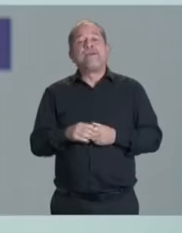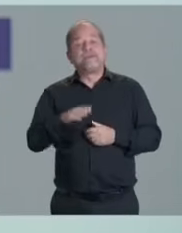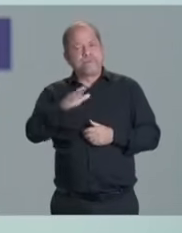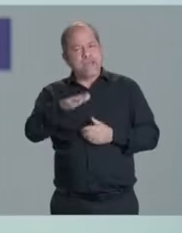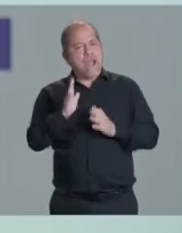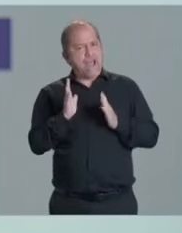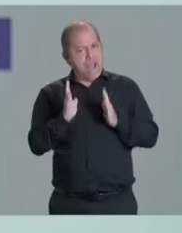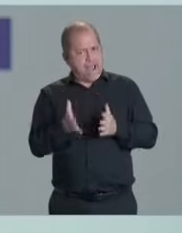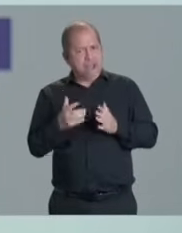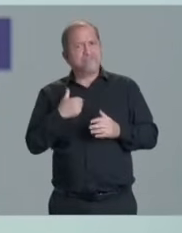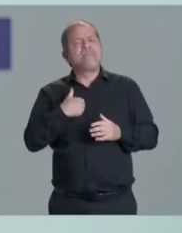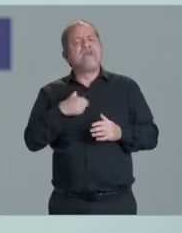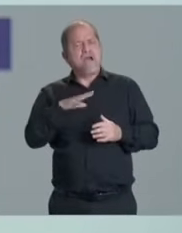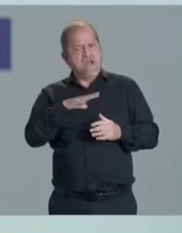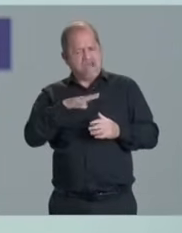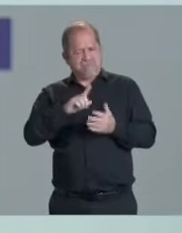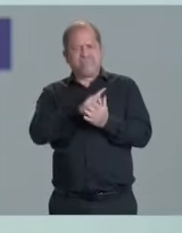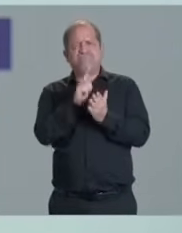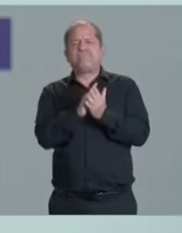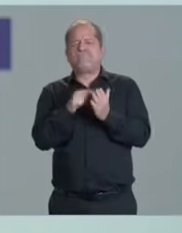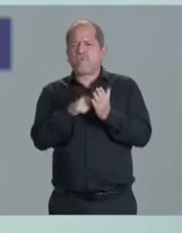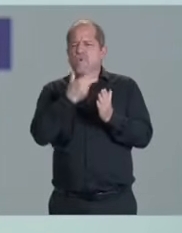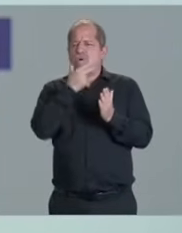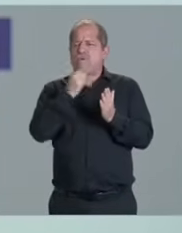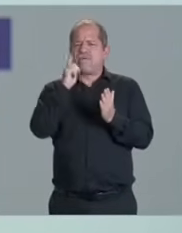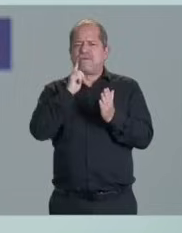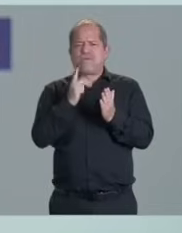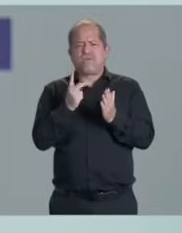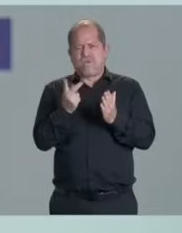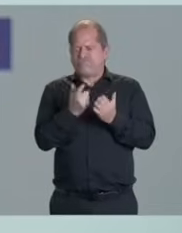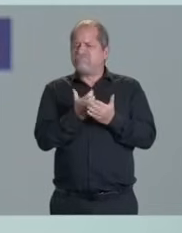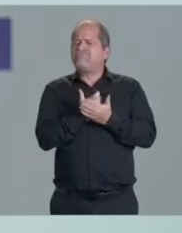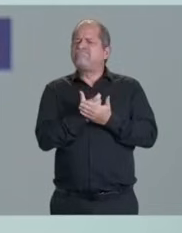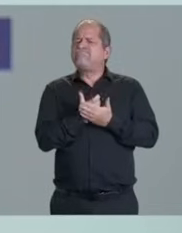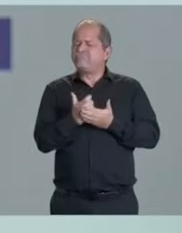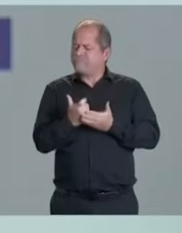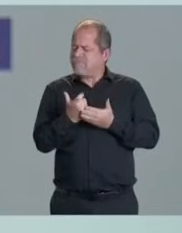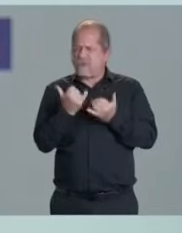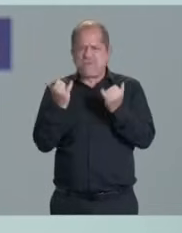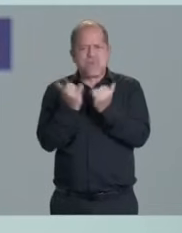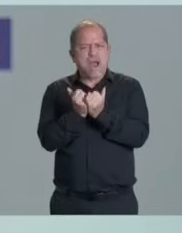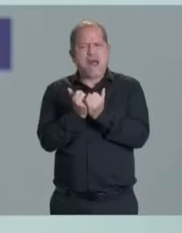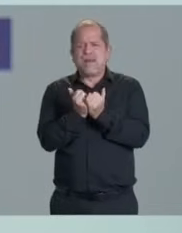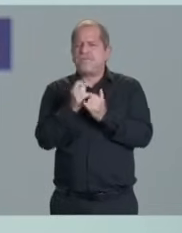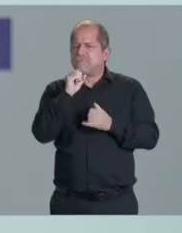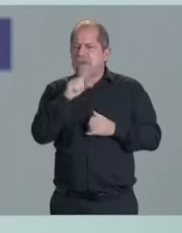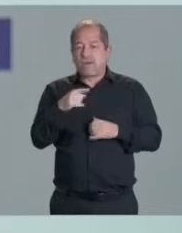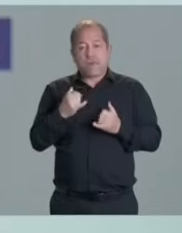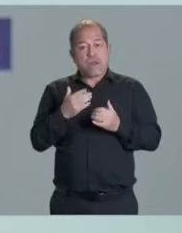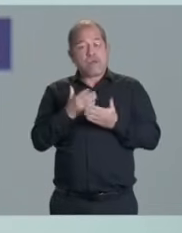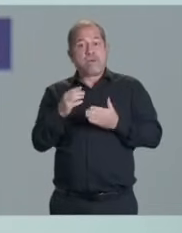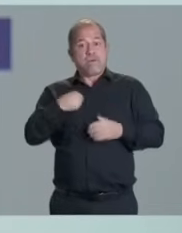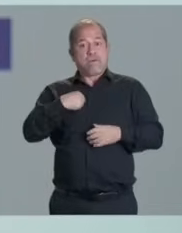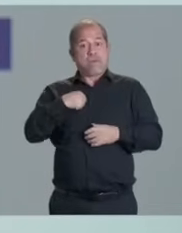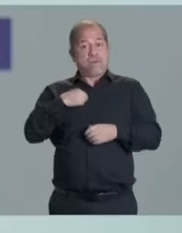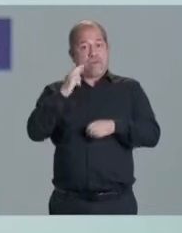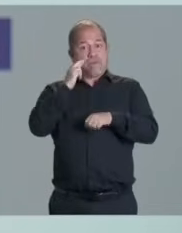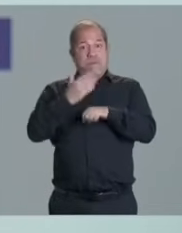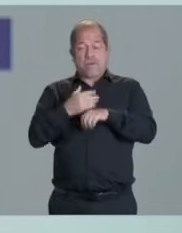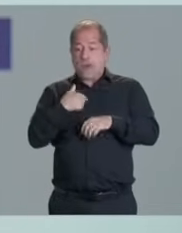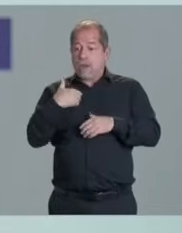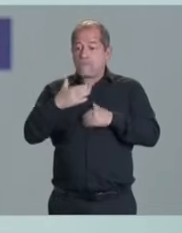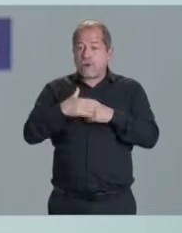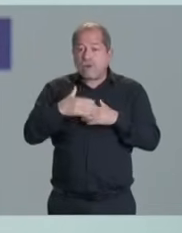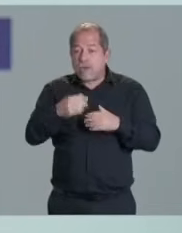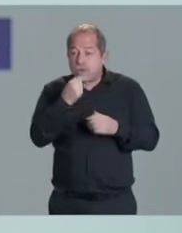lo que hay que hacer es hacerla realidad. Además, conmigo vas a contar con el Sistema Nacional de Cuidados. En el pasado debate, yo llamé